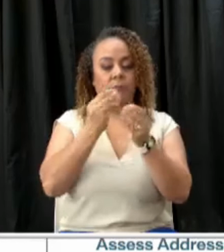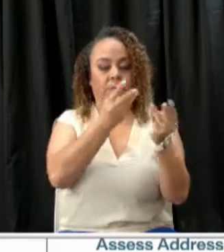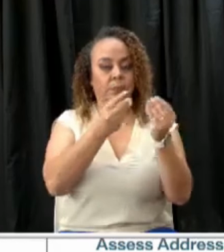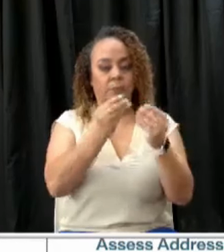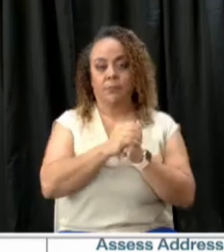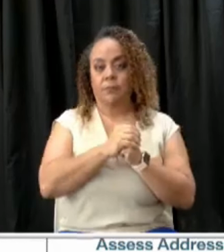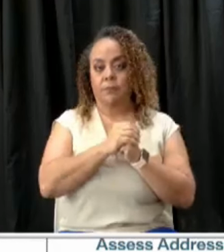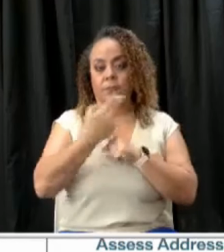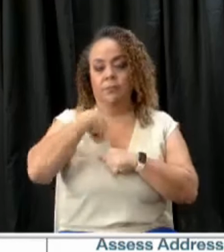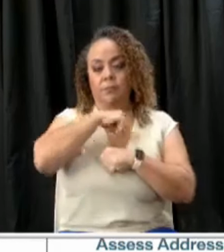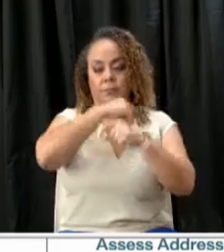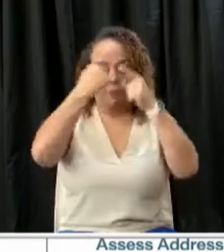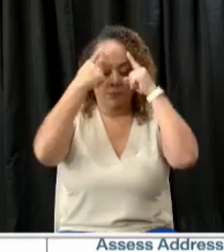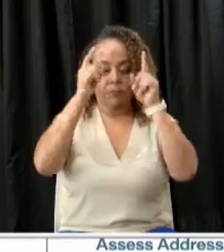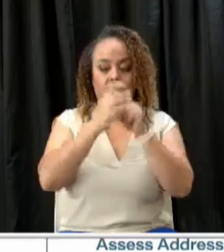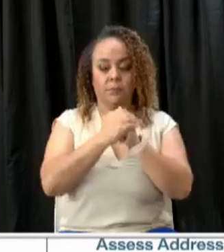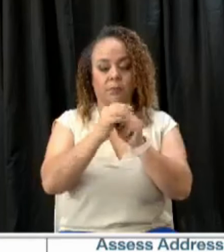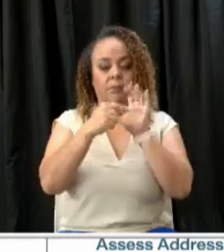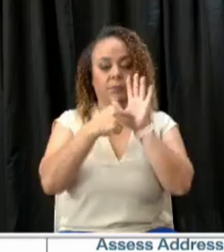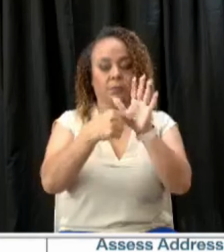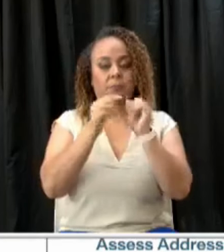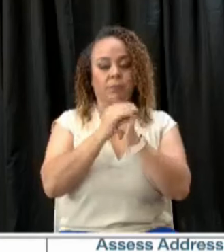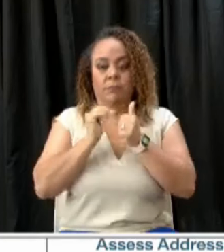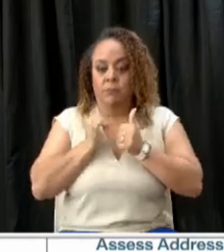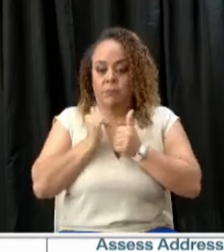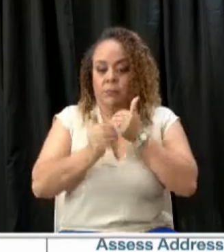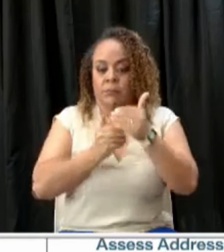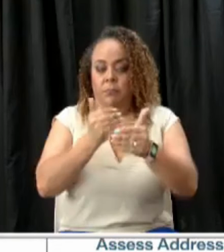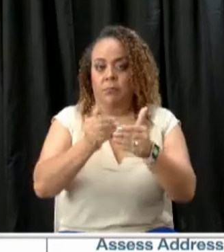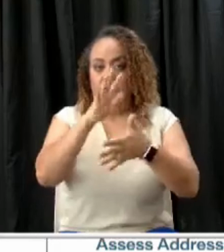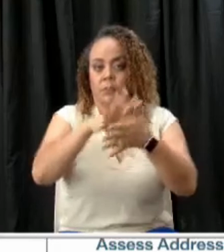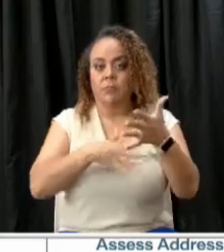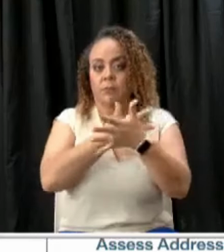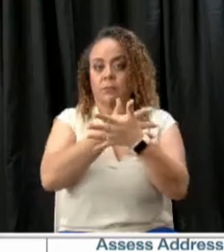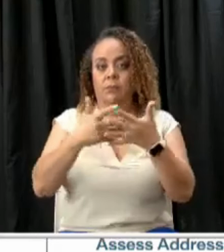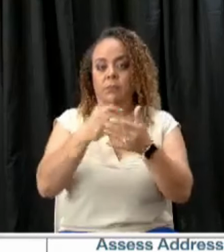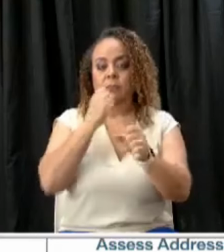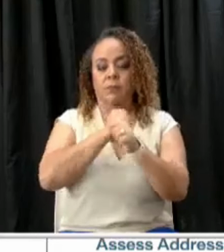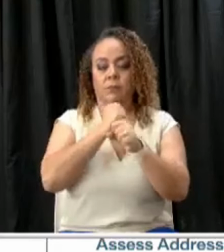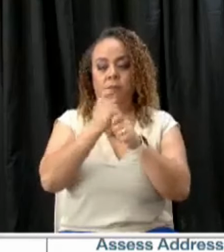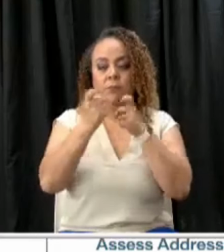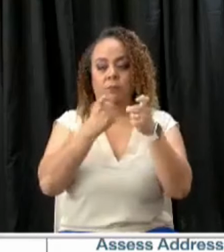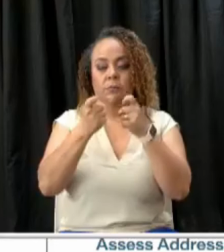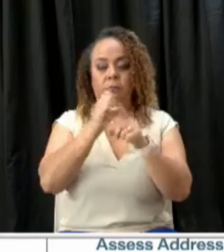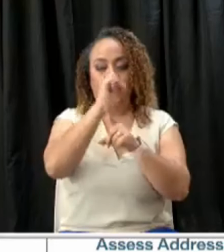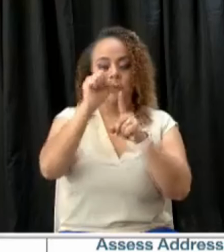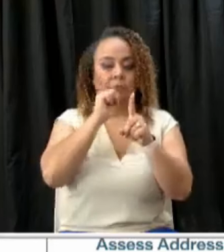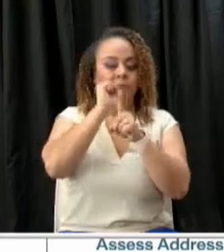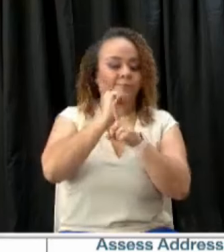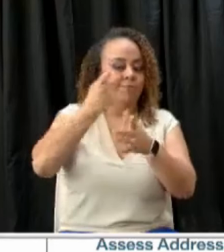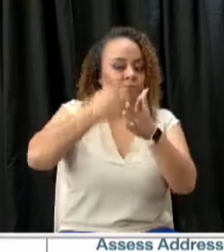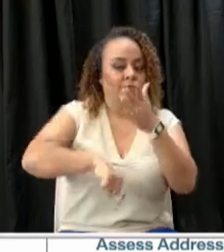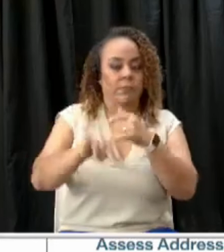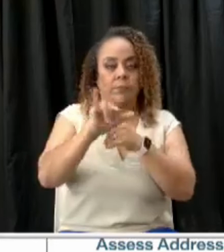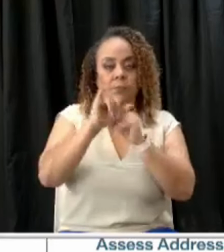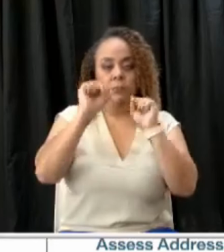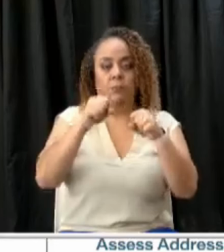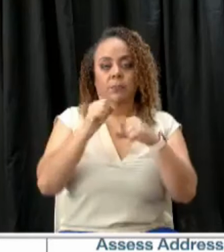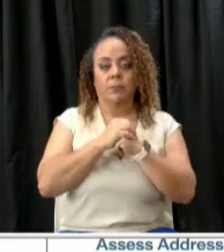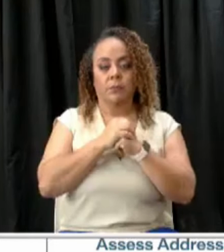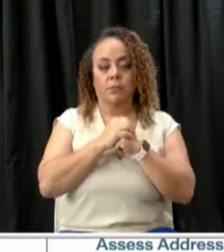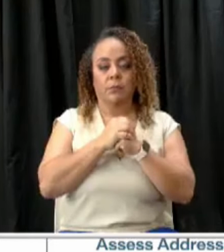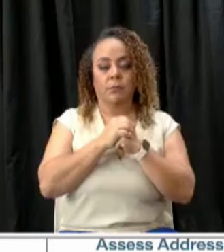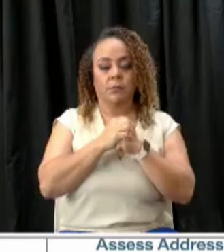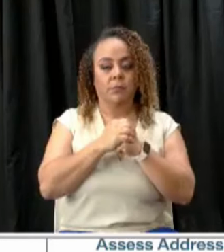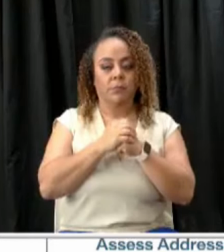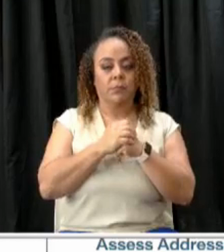Correcto. Nosotros hemos logrado demostrar que más bien con jornadas de trabajo controladas, en condiciones extremas como lo puede ser el corte